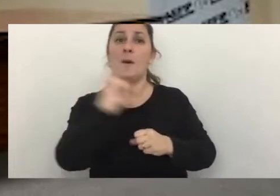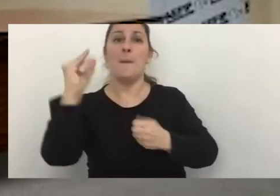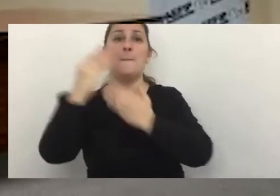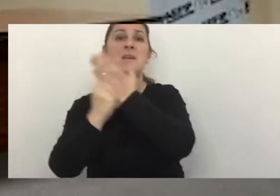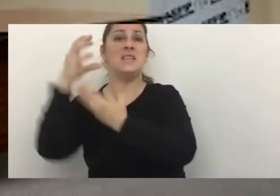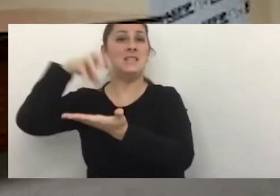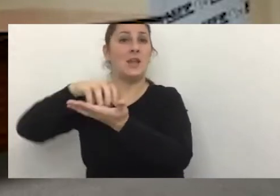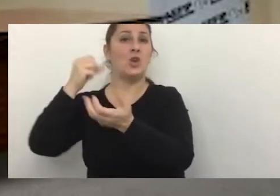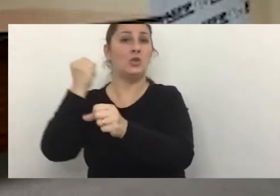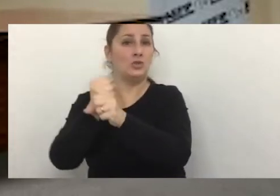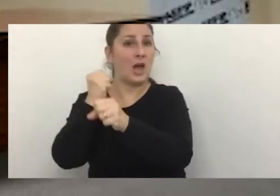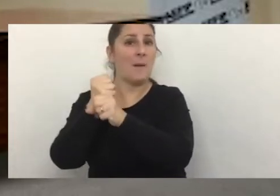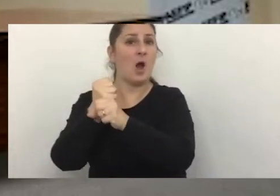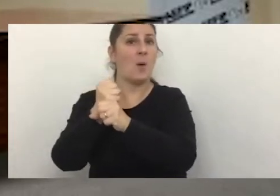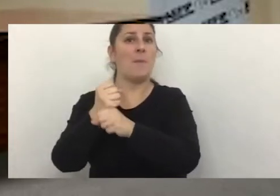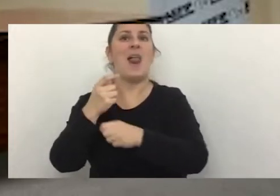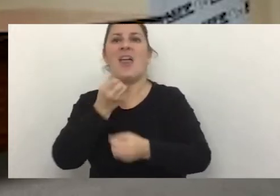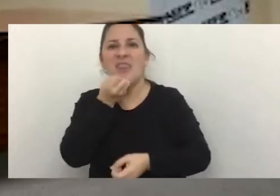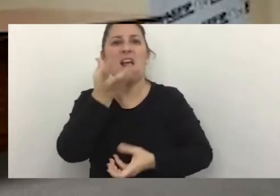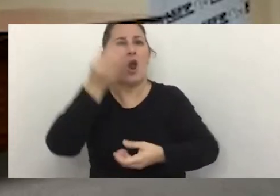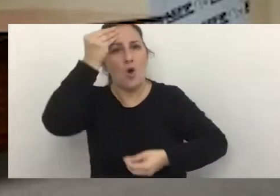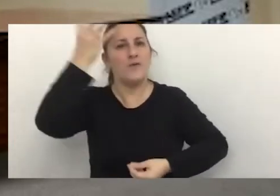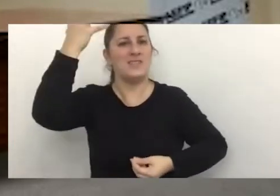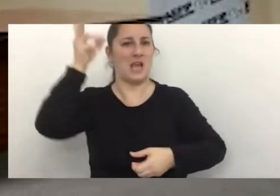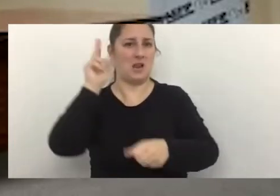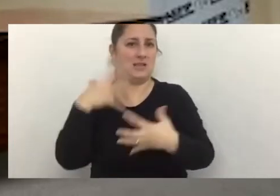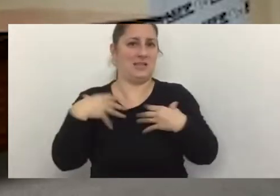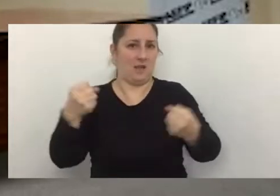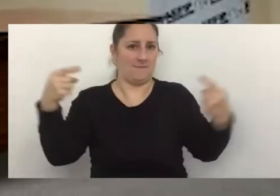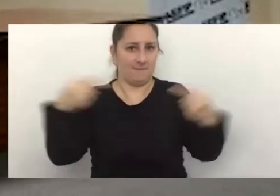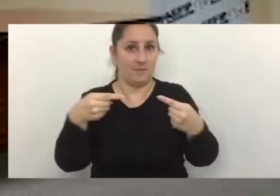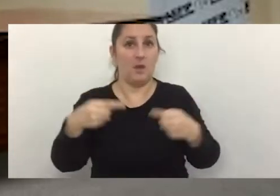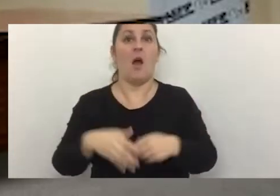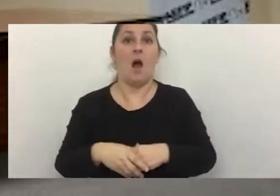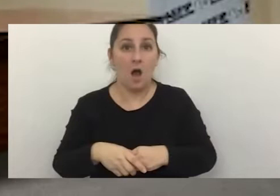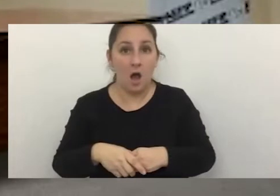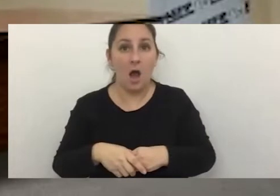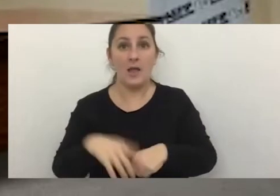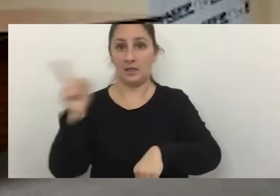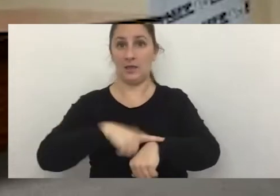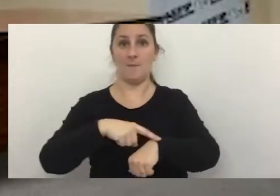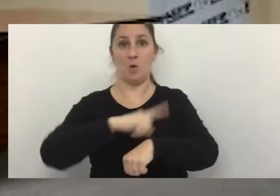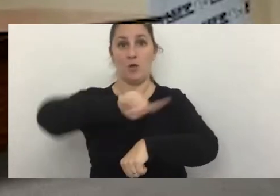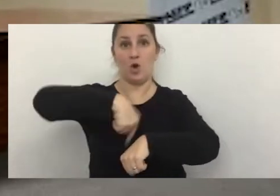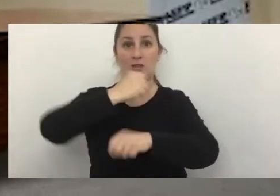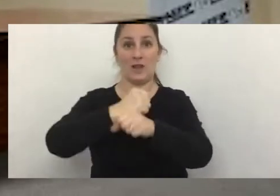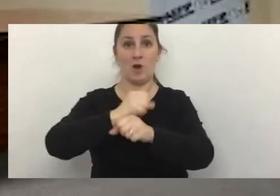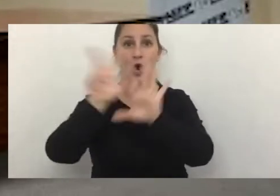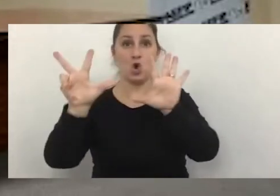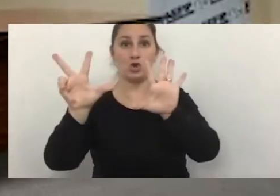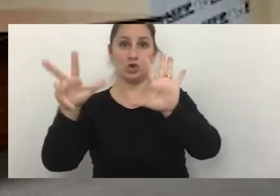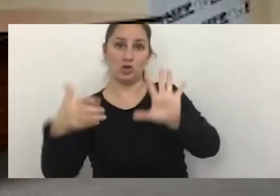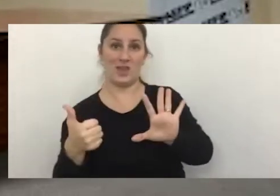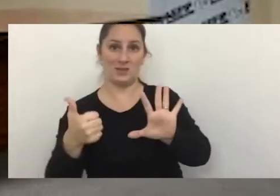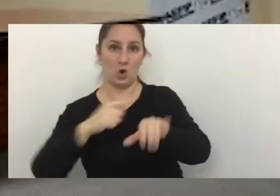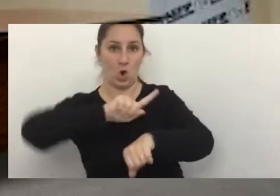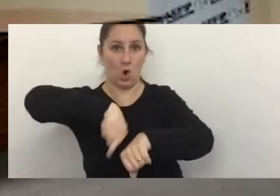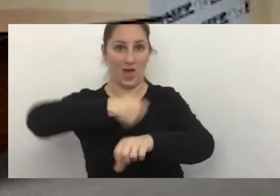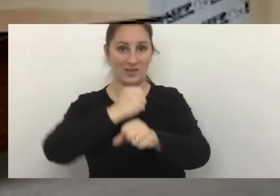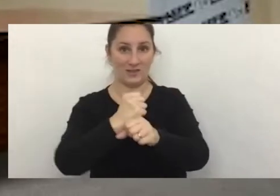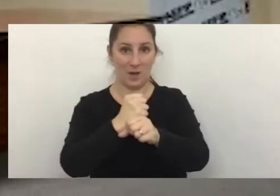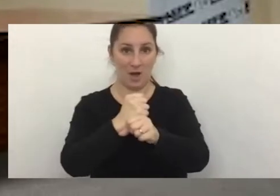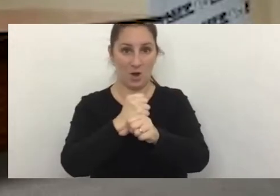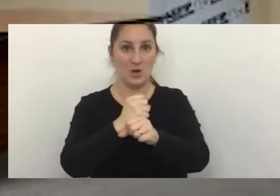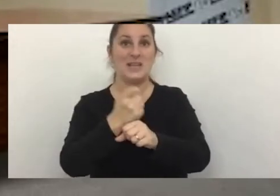declare la insalubridad. Inmediatamente, obviamente, rebaja el tiempo de trabajo. De 8 pasa a 6 horas. Si se decreta la